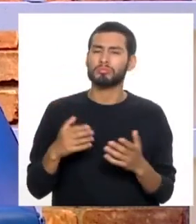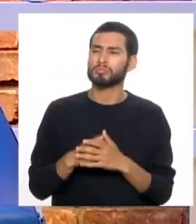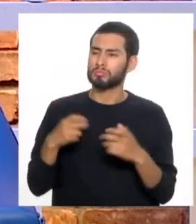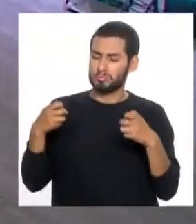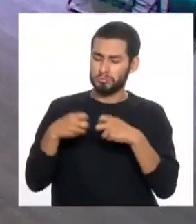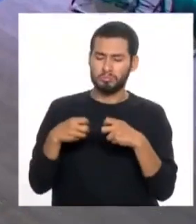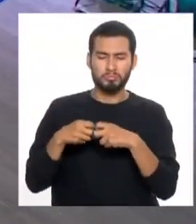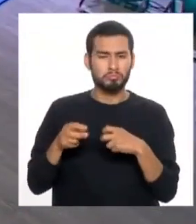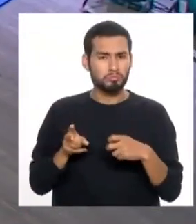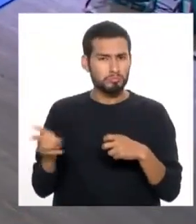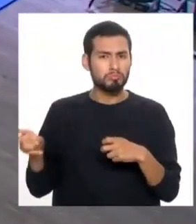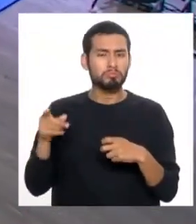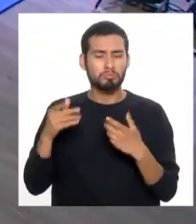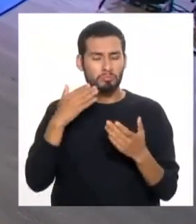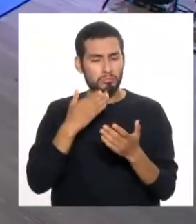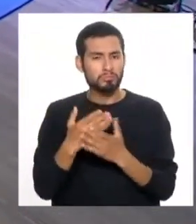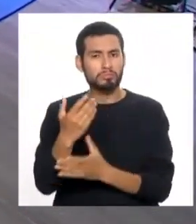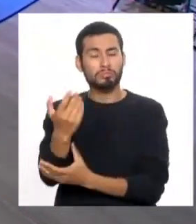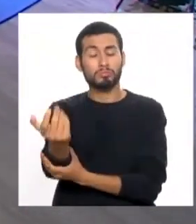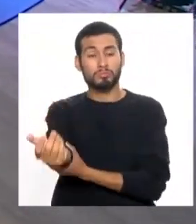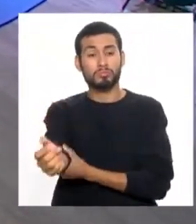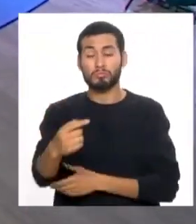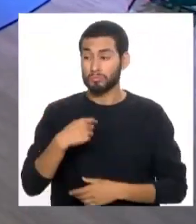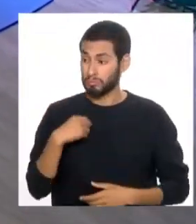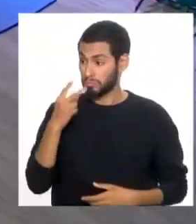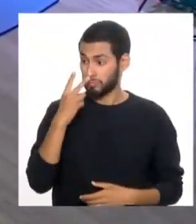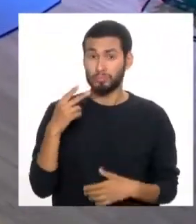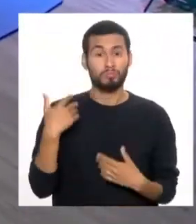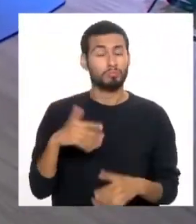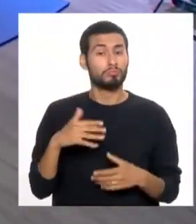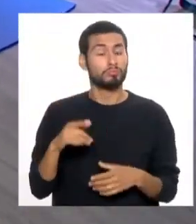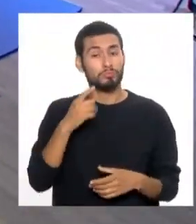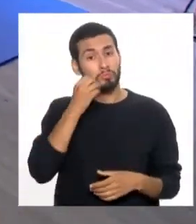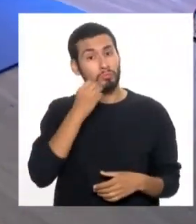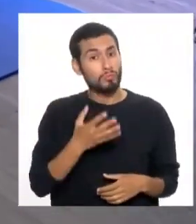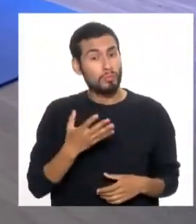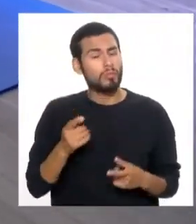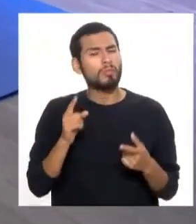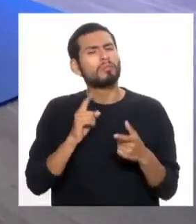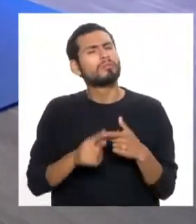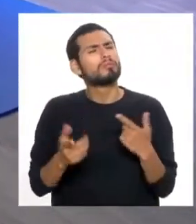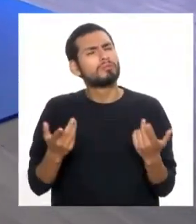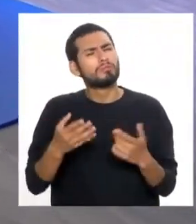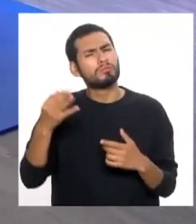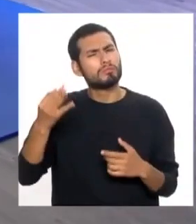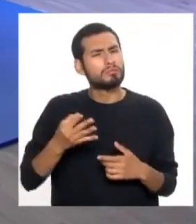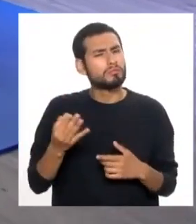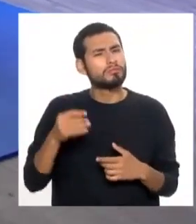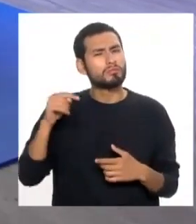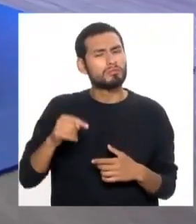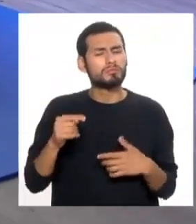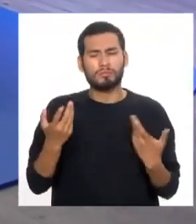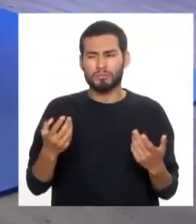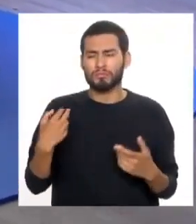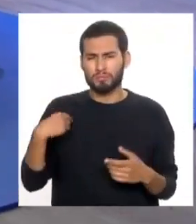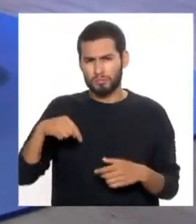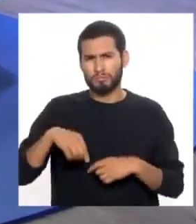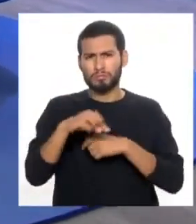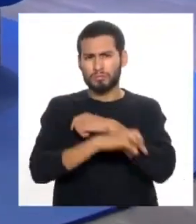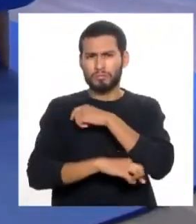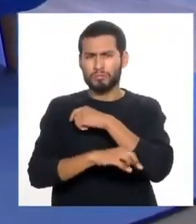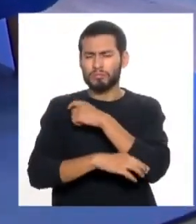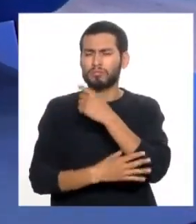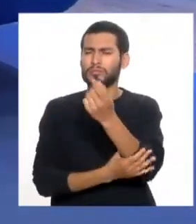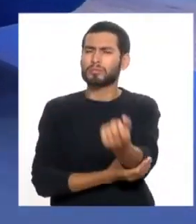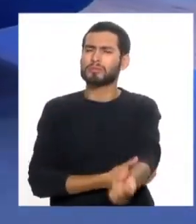que definitivamente nosotros lo vemos como algo estupendo, pero ¿qué tan real está esto a nuestro país? O sea, ¿en